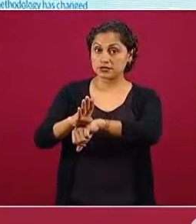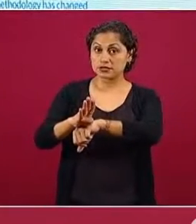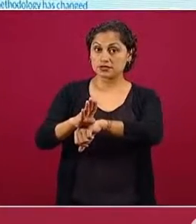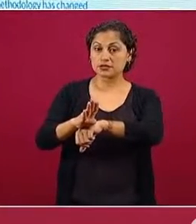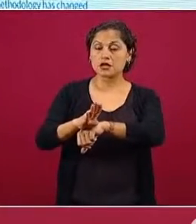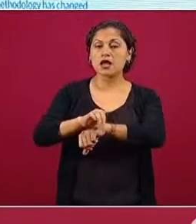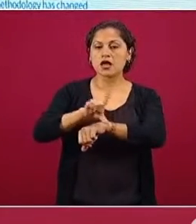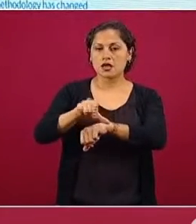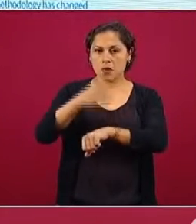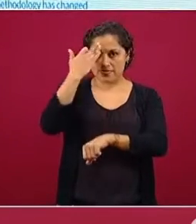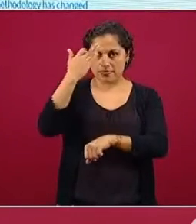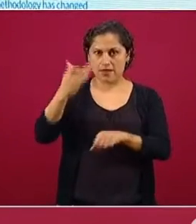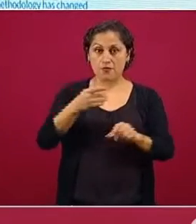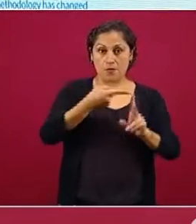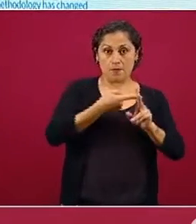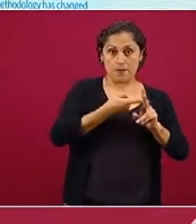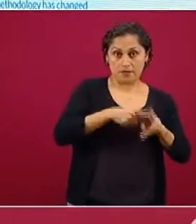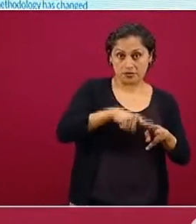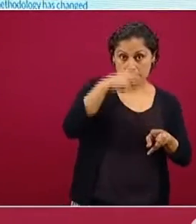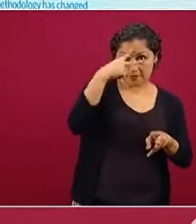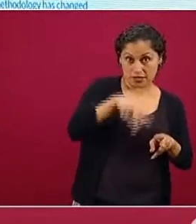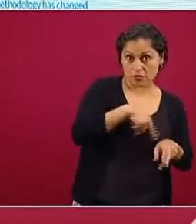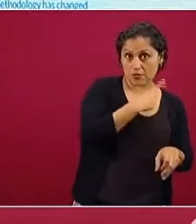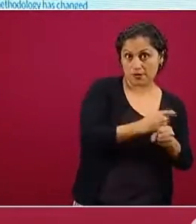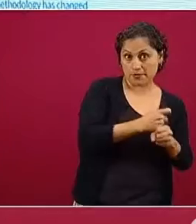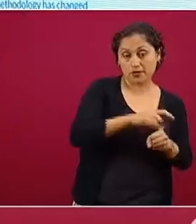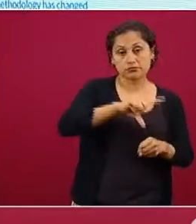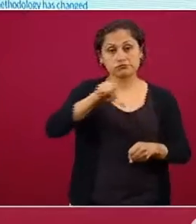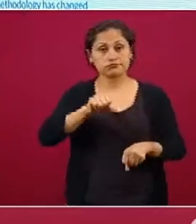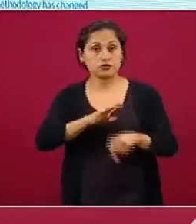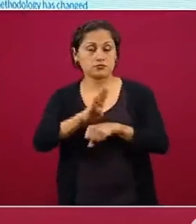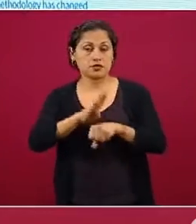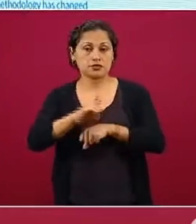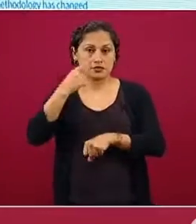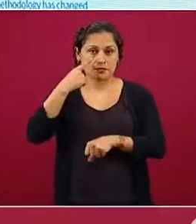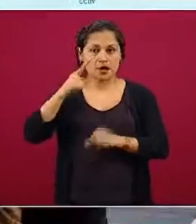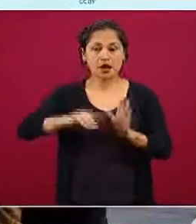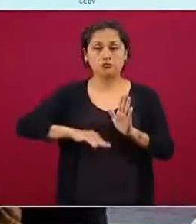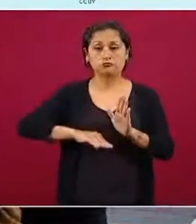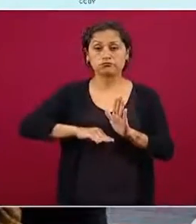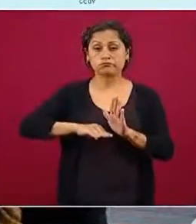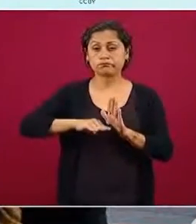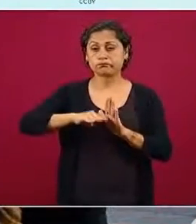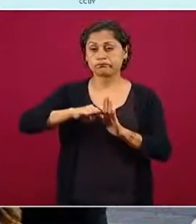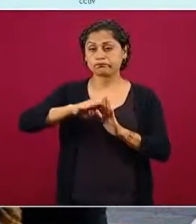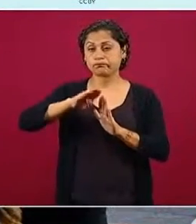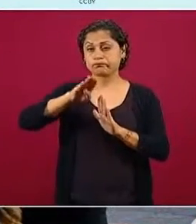poco después que México y aquí va subiendo.